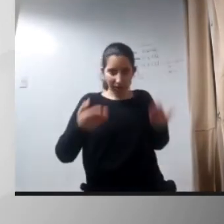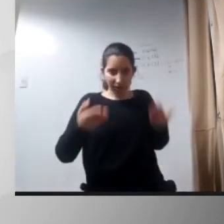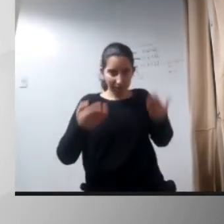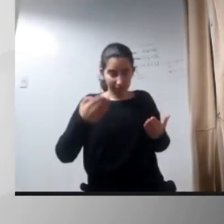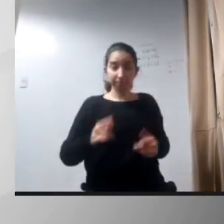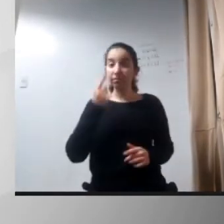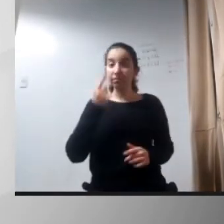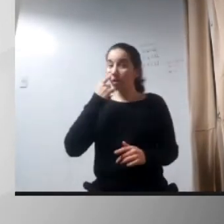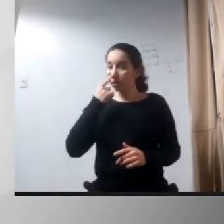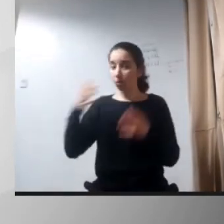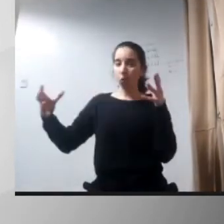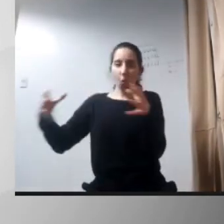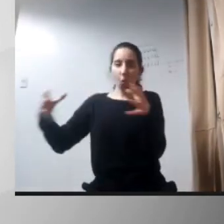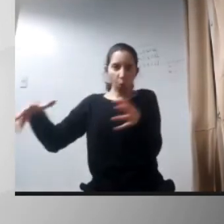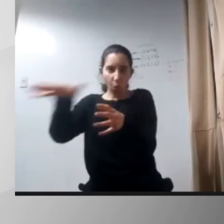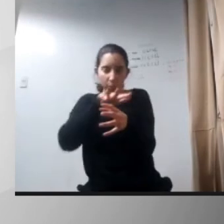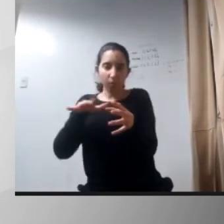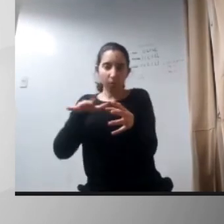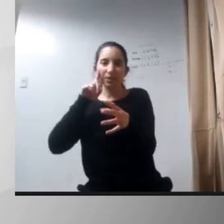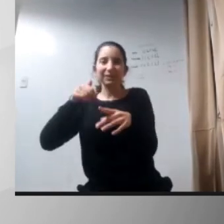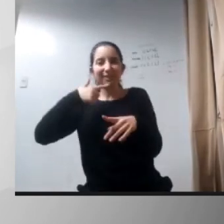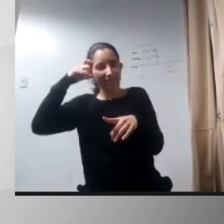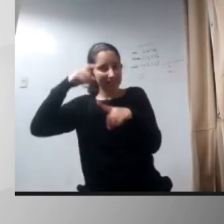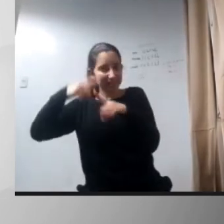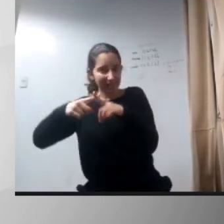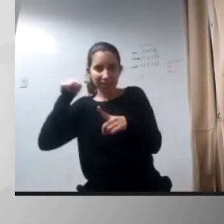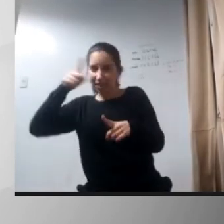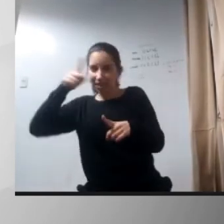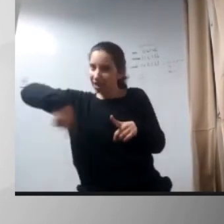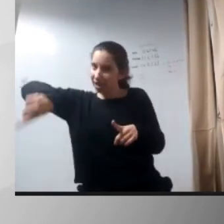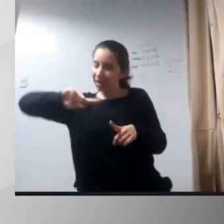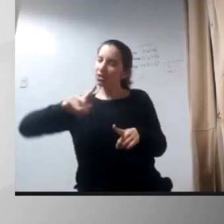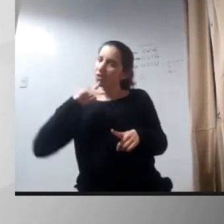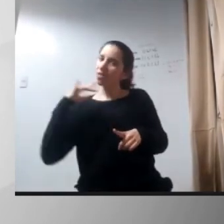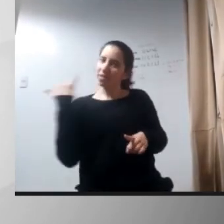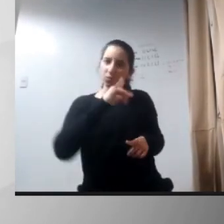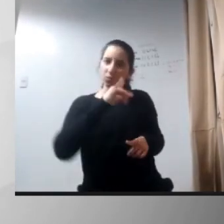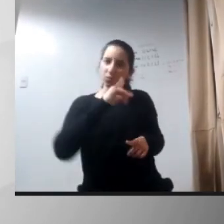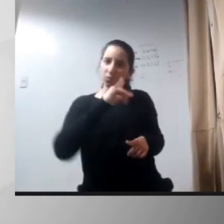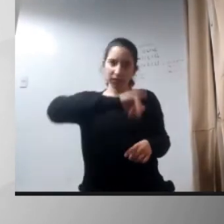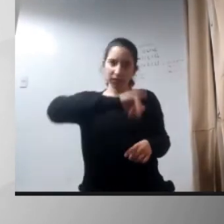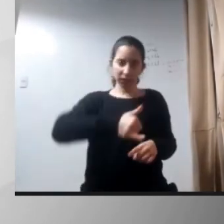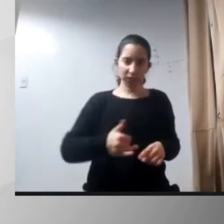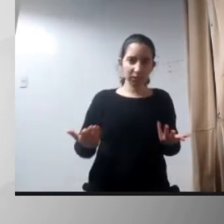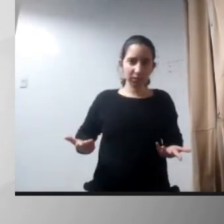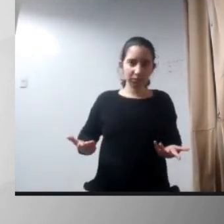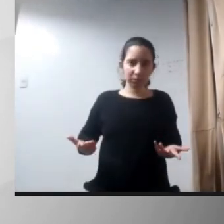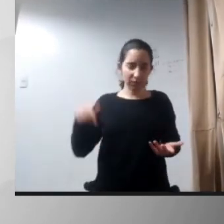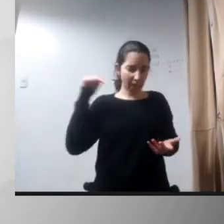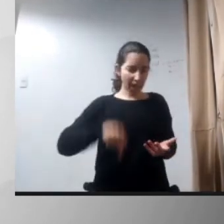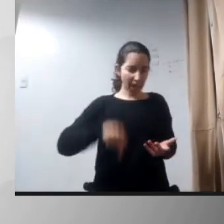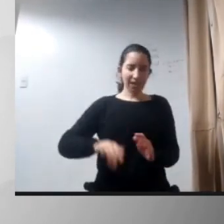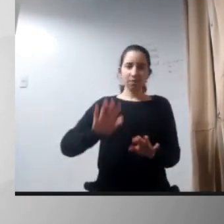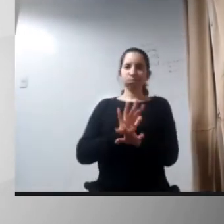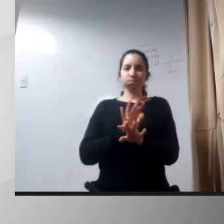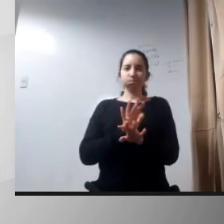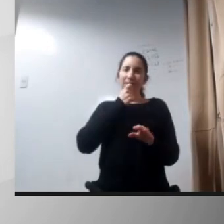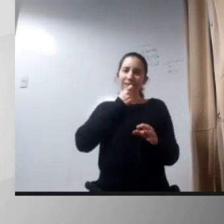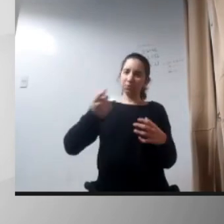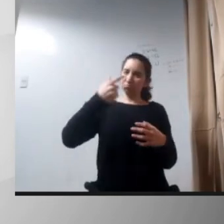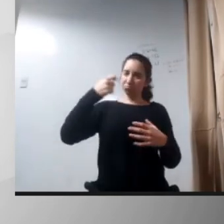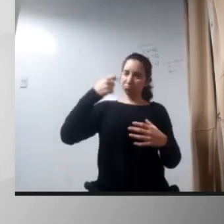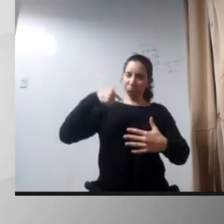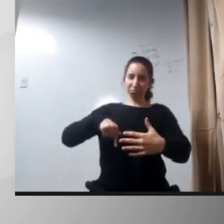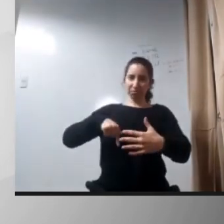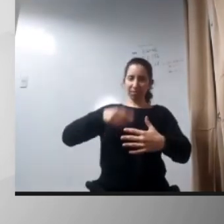intersex sí se ocupa de denunciar ese tipo de intervenciones que afectan la vida de